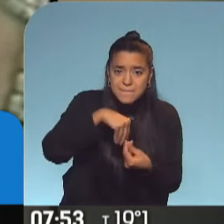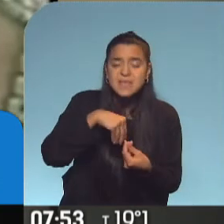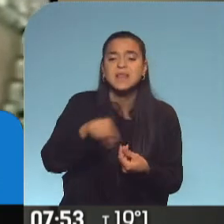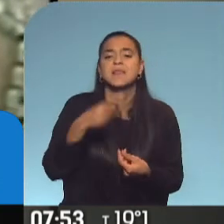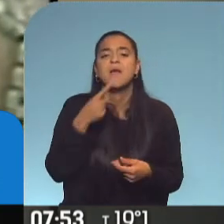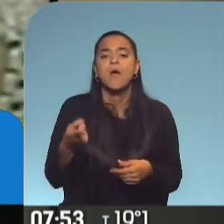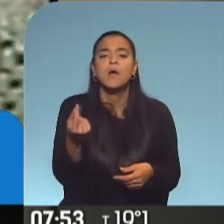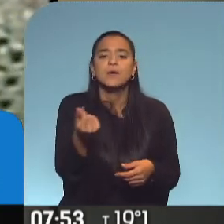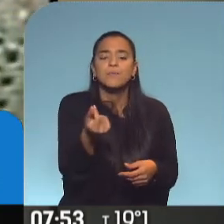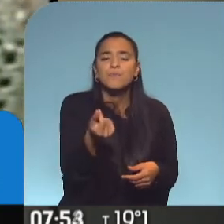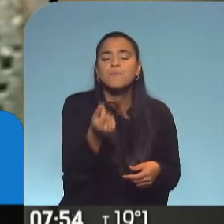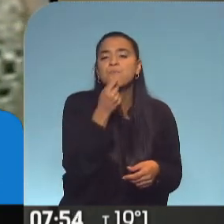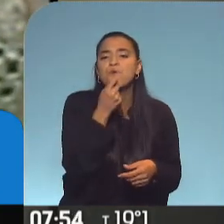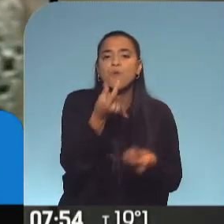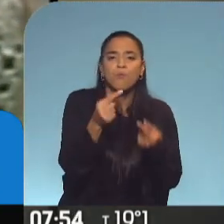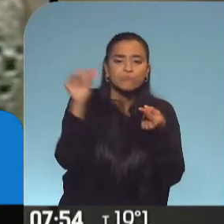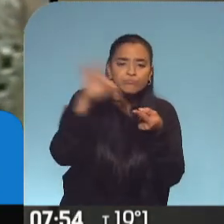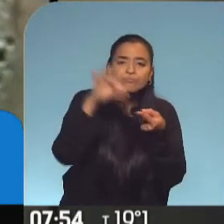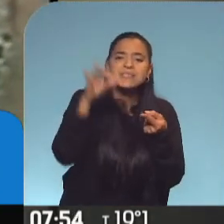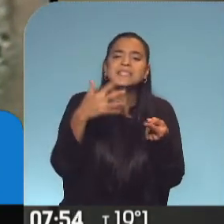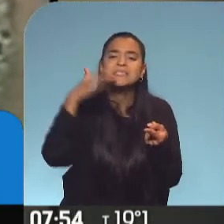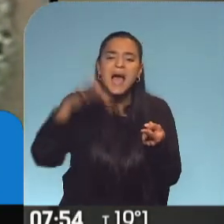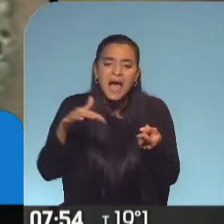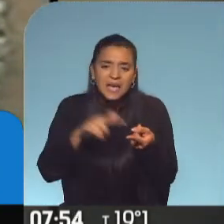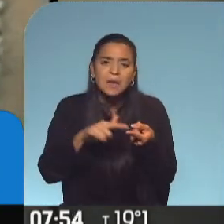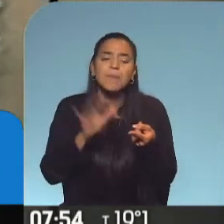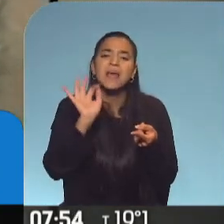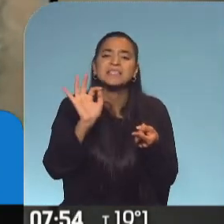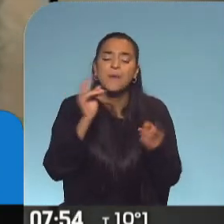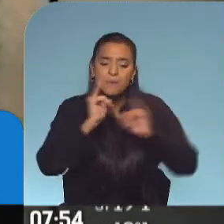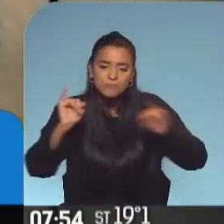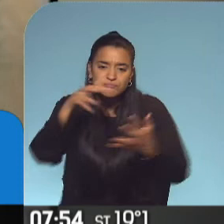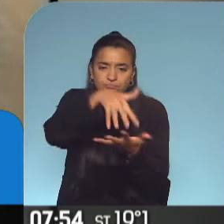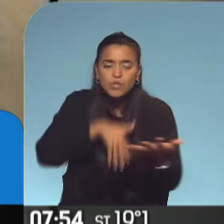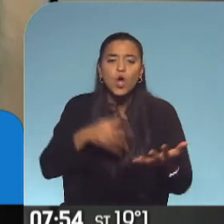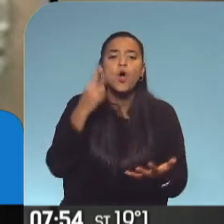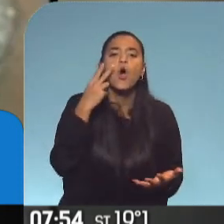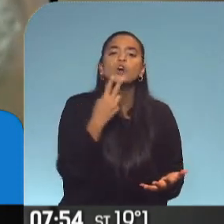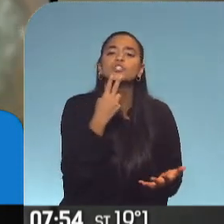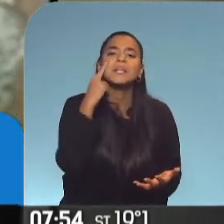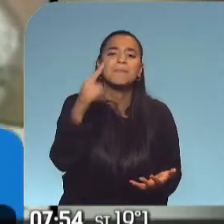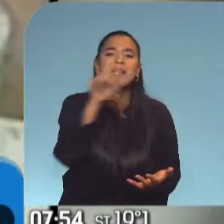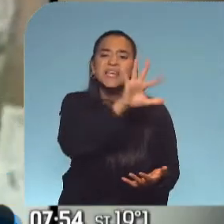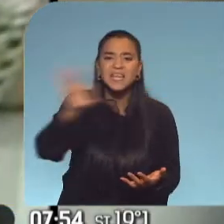de sangre para análisis genéticos, para seguir agrandando nuestro banco de datos, que tiene 11.500